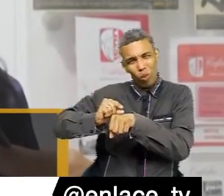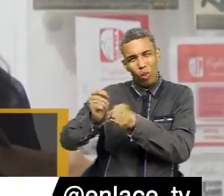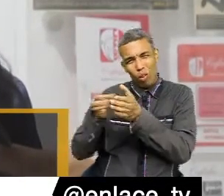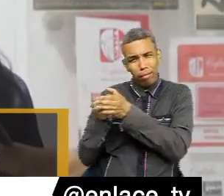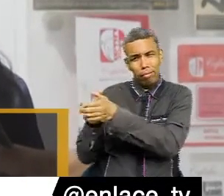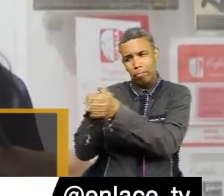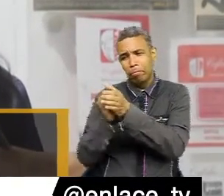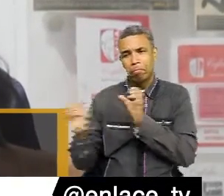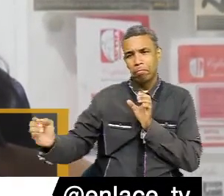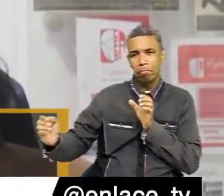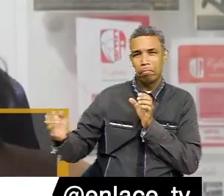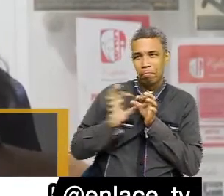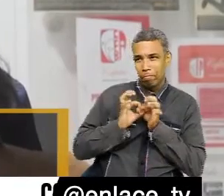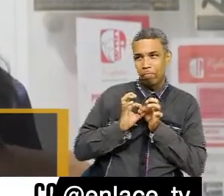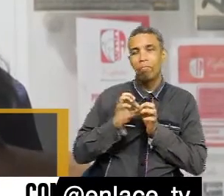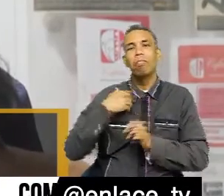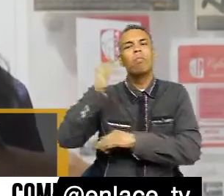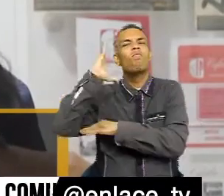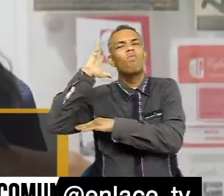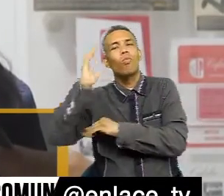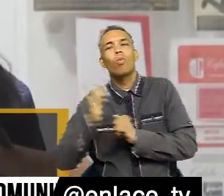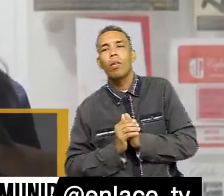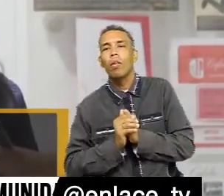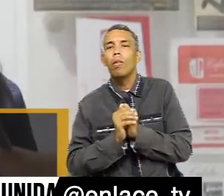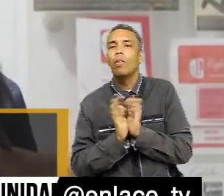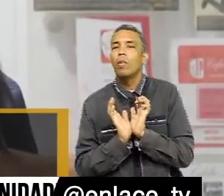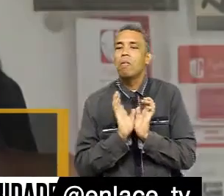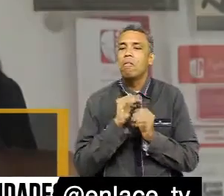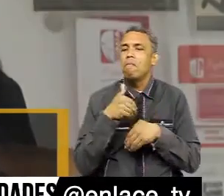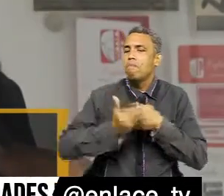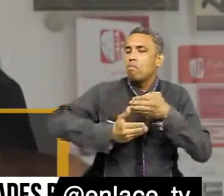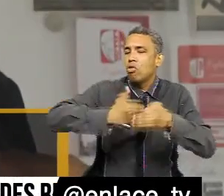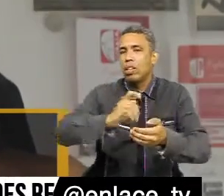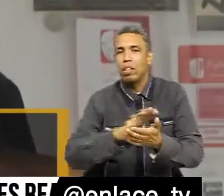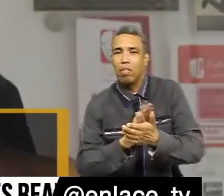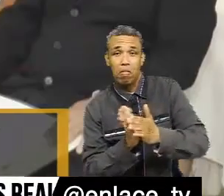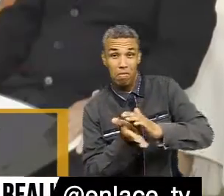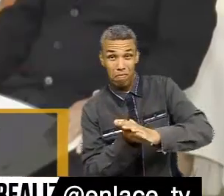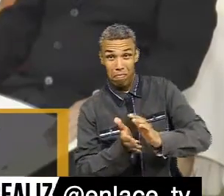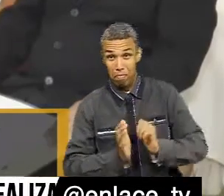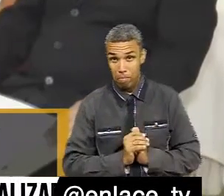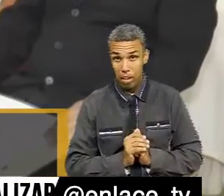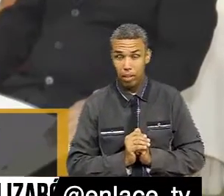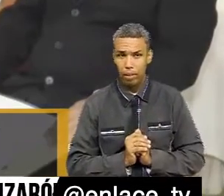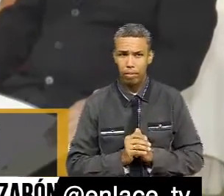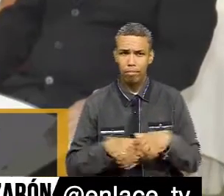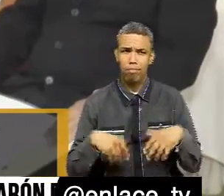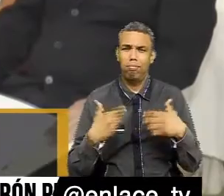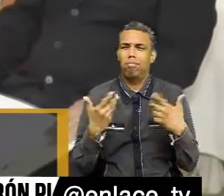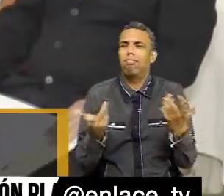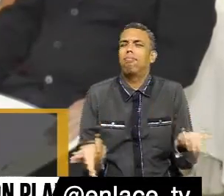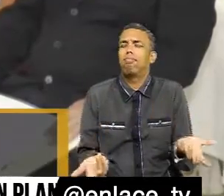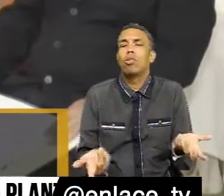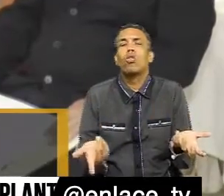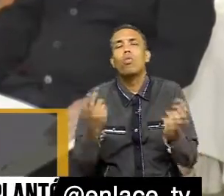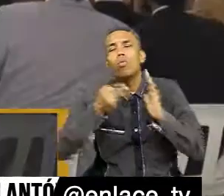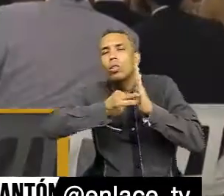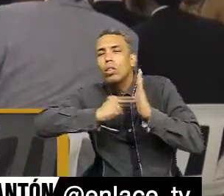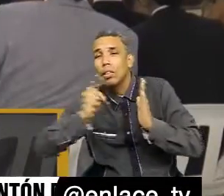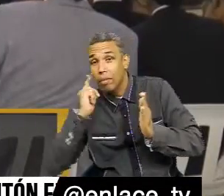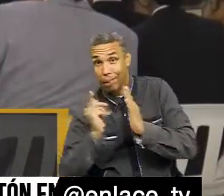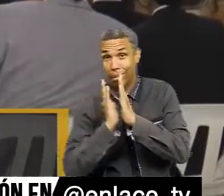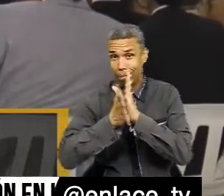El conversatorio se denomina El Nuevo Paradigma de la Paz, los retos de la juventud, también en el Auditorio San Silvestre. Igualmente los egresados de Uniriente